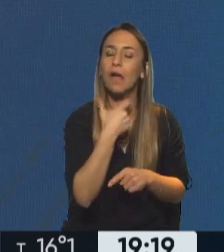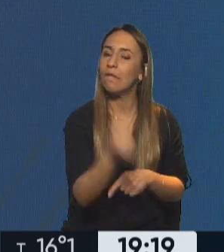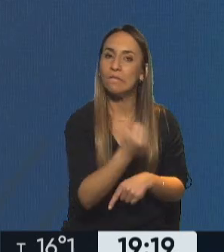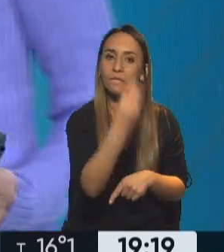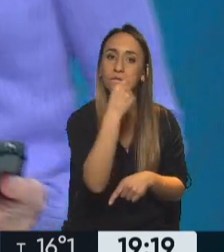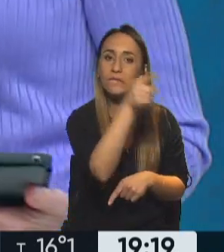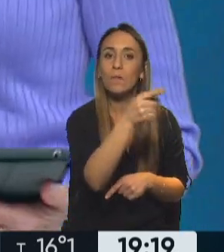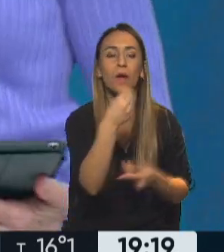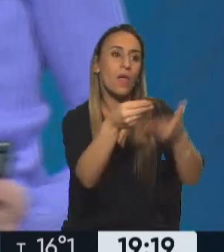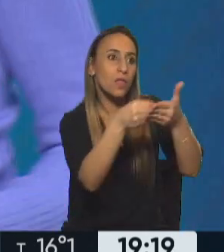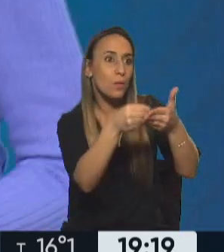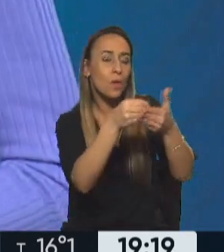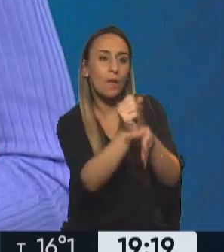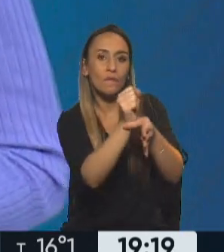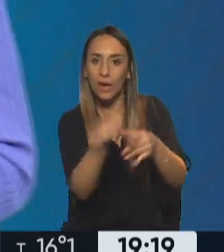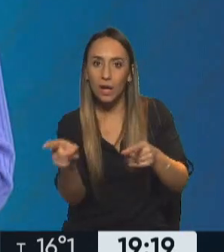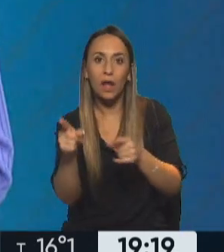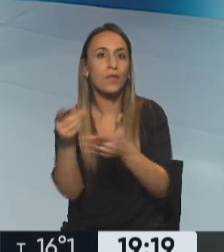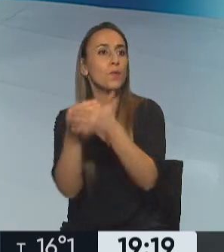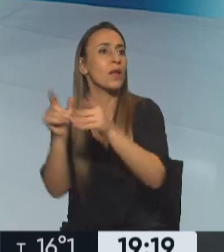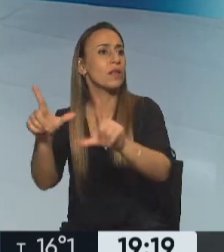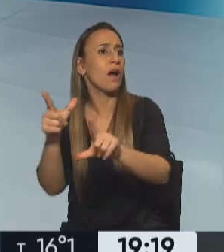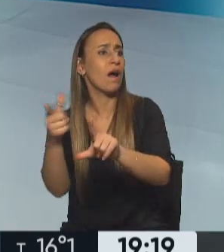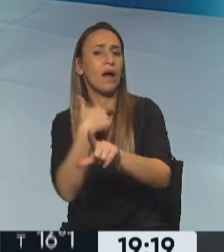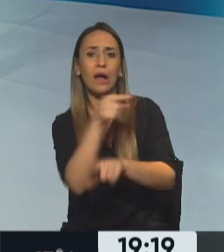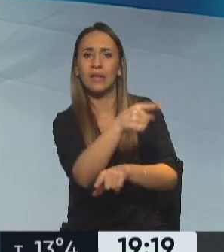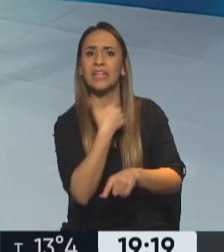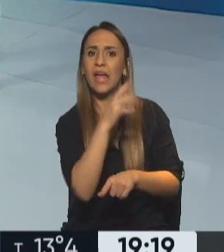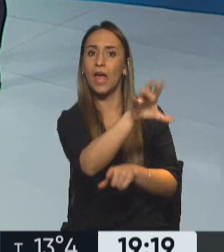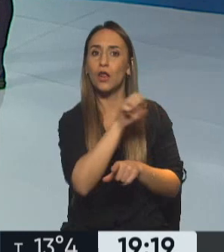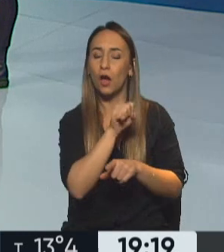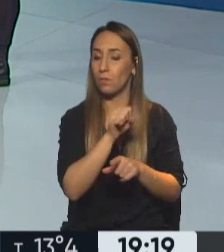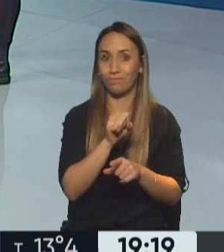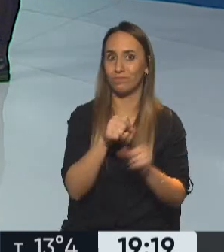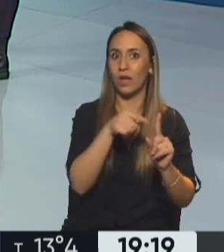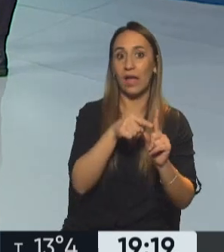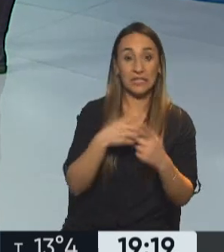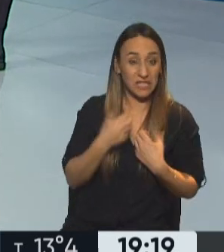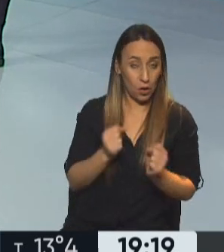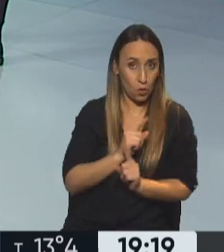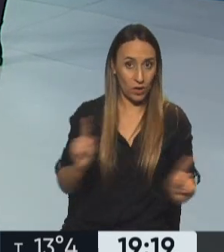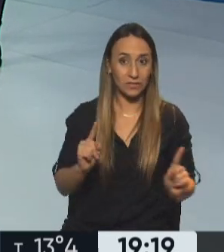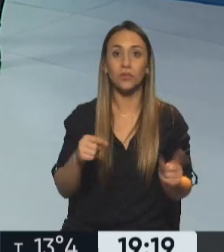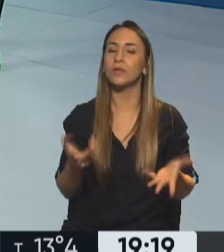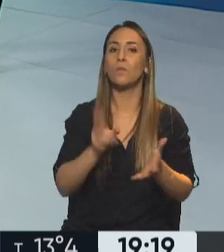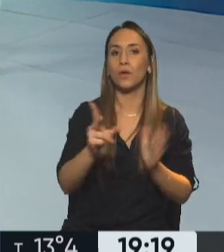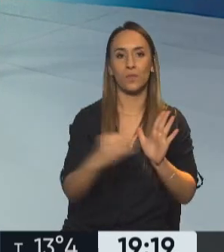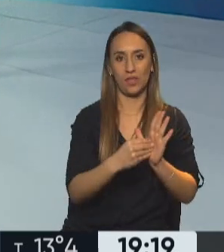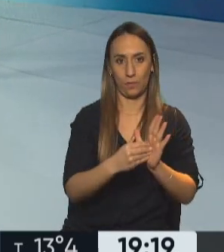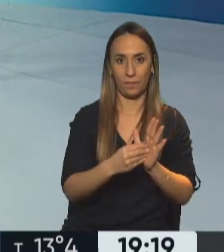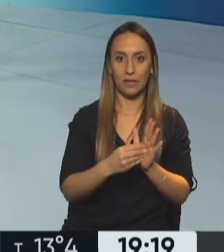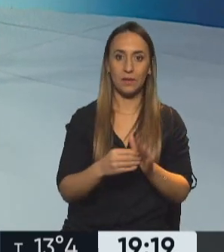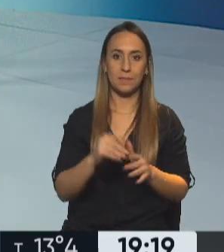solamente porque tienen los personajes que les gusten, ¿no? Y también tenemos otra placa que abarca